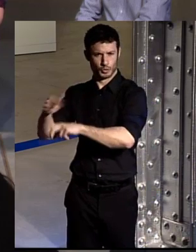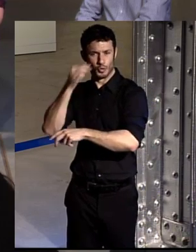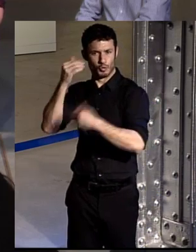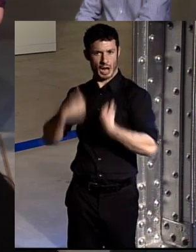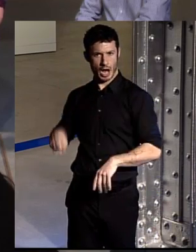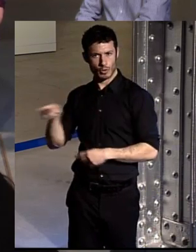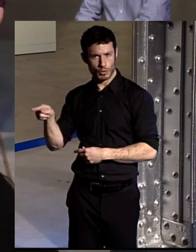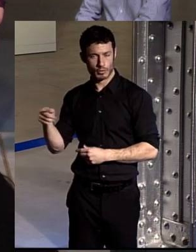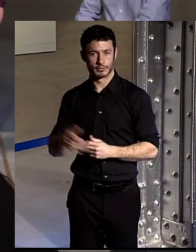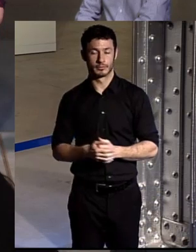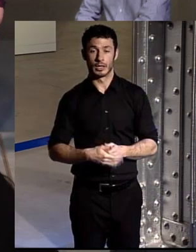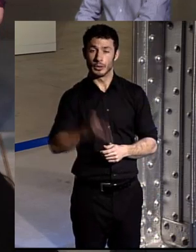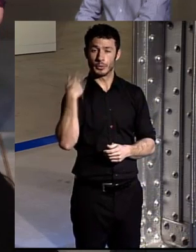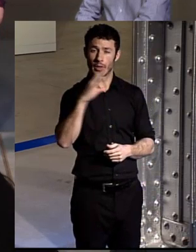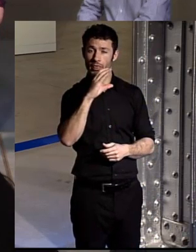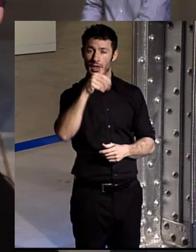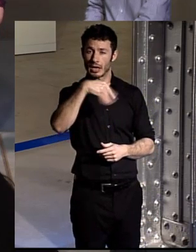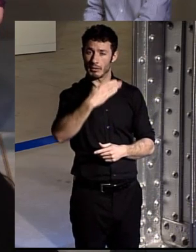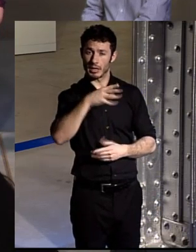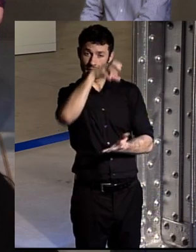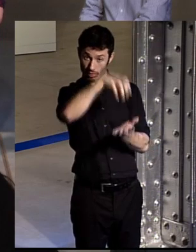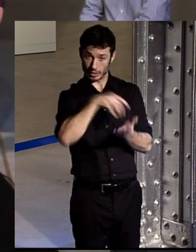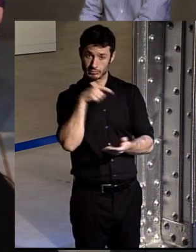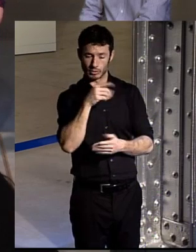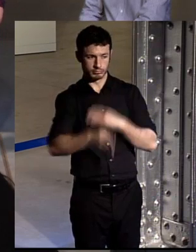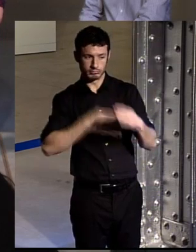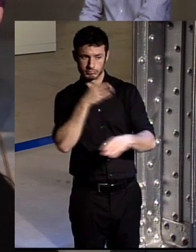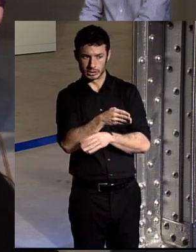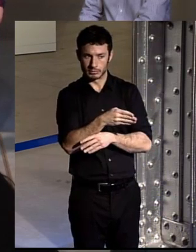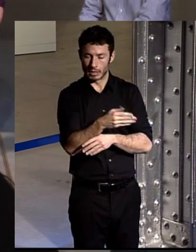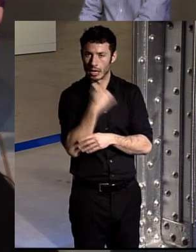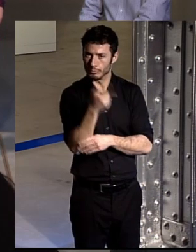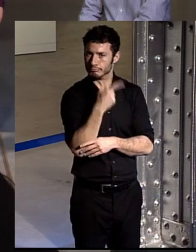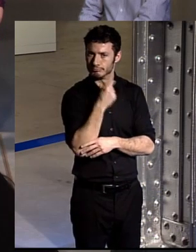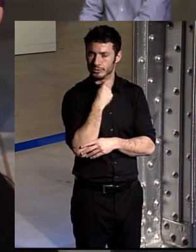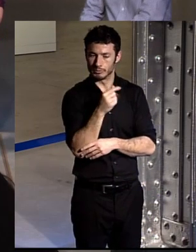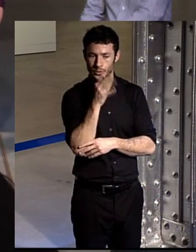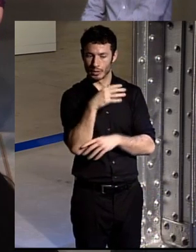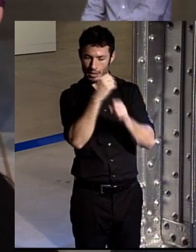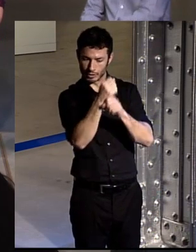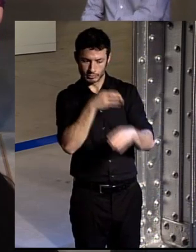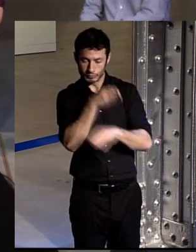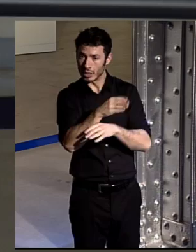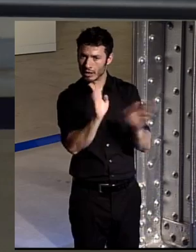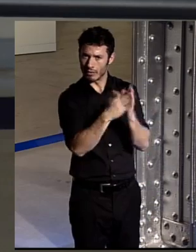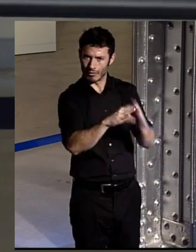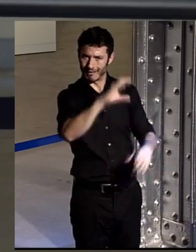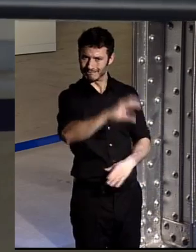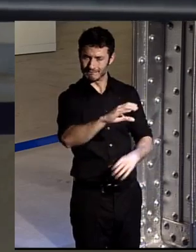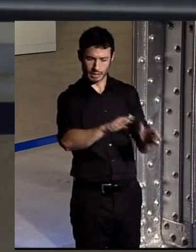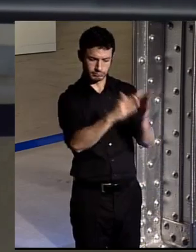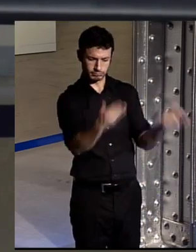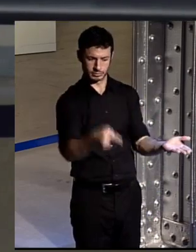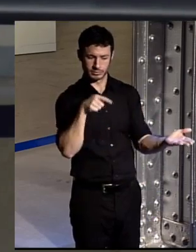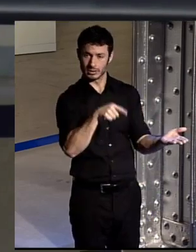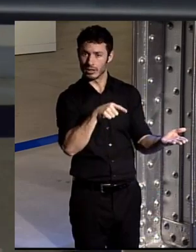Lucas en el CNB me gustó mucho. Uno de los momentos que más recuerdo es que de repente me lleva al laboratorio, me enseña un libraco así de tocho, me dice,